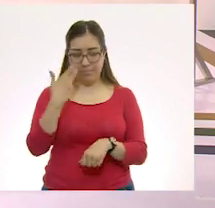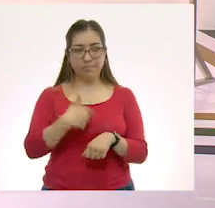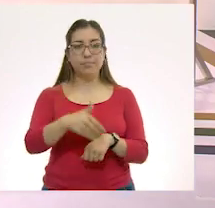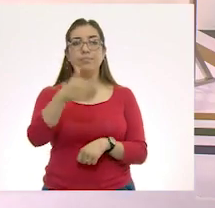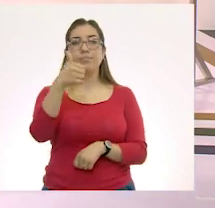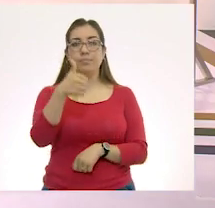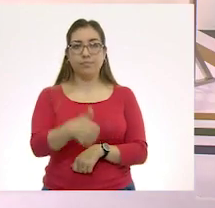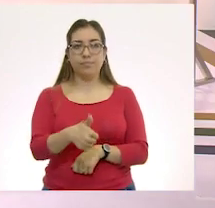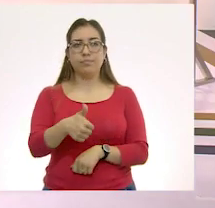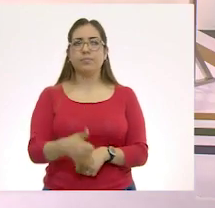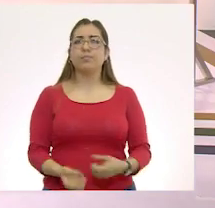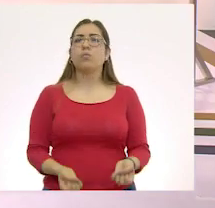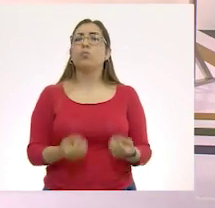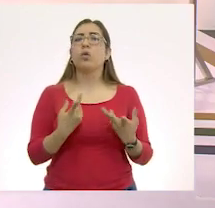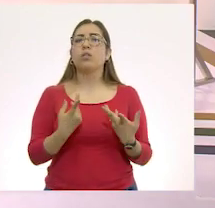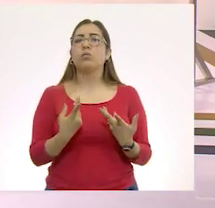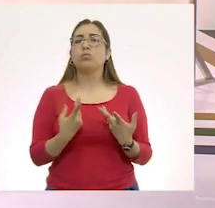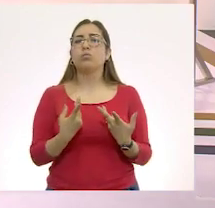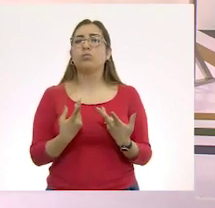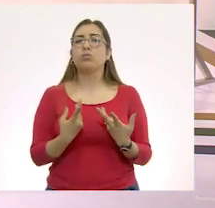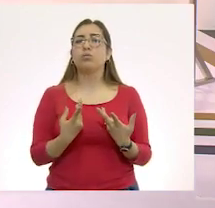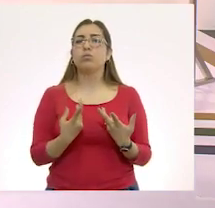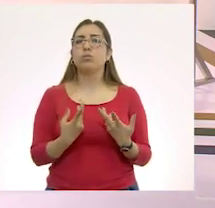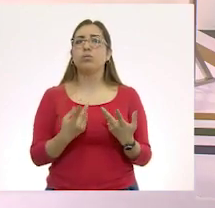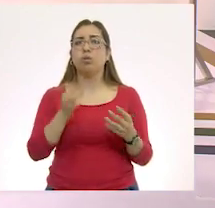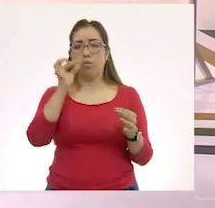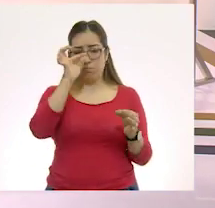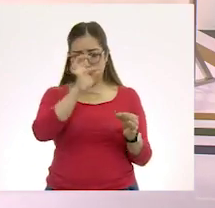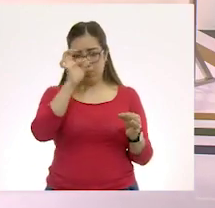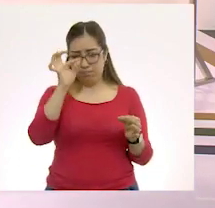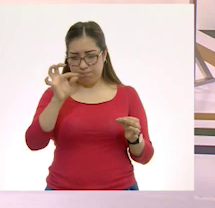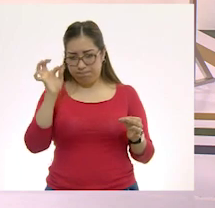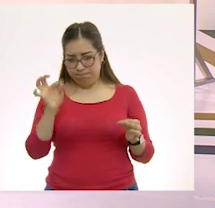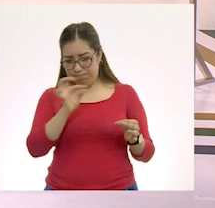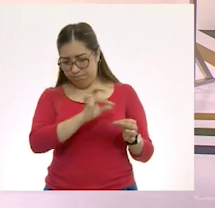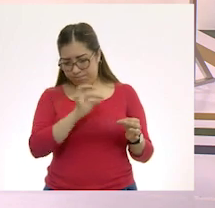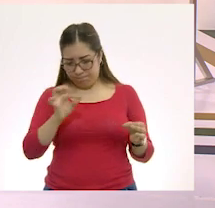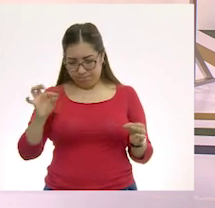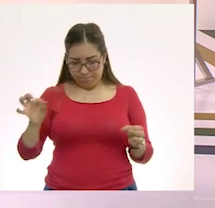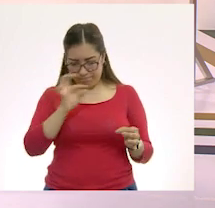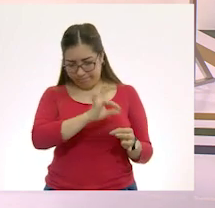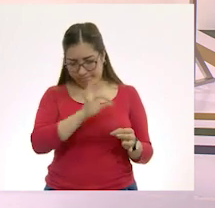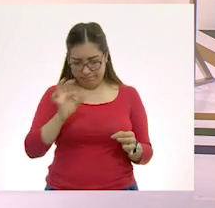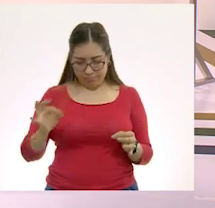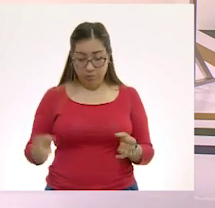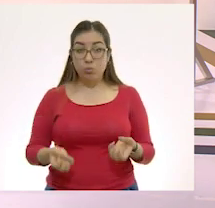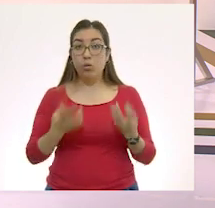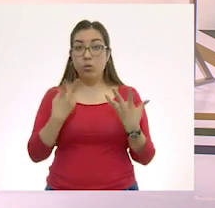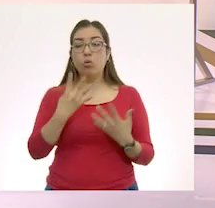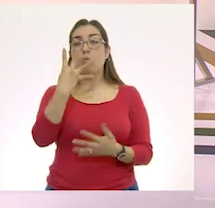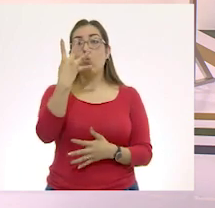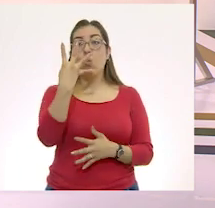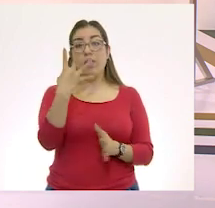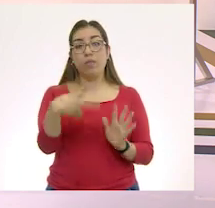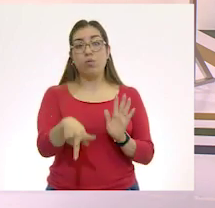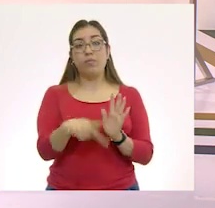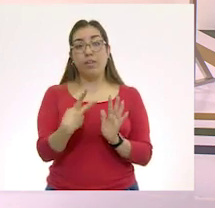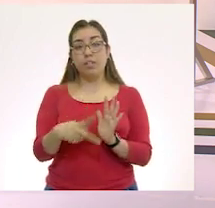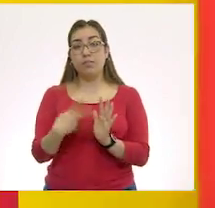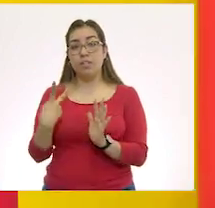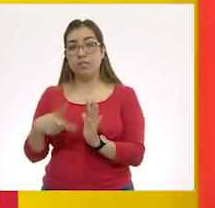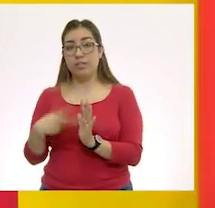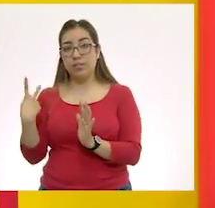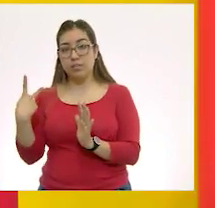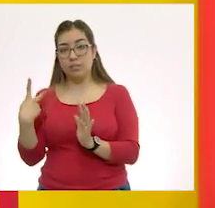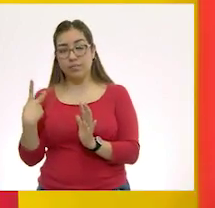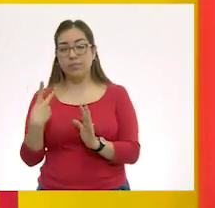cuántos brincos vamos a ver vamos a dar en este tablero vamos a hacerlo cuatro veces a través de entonces